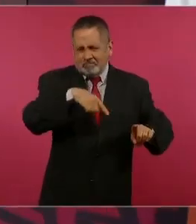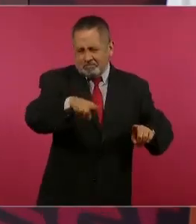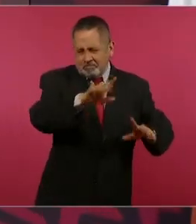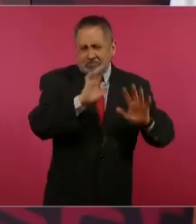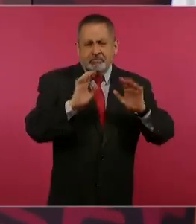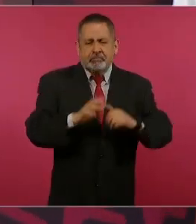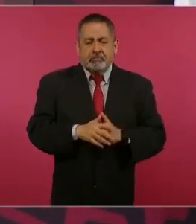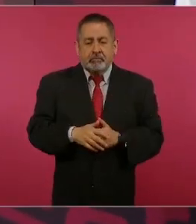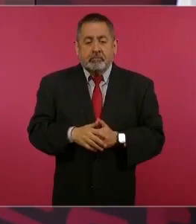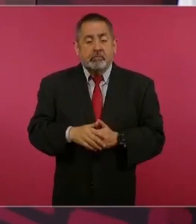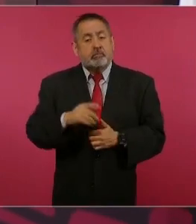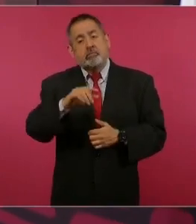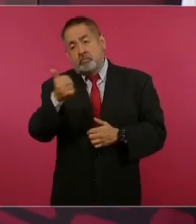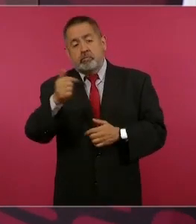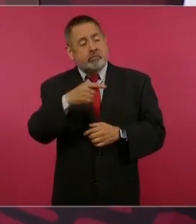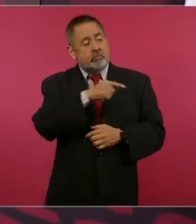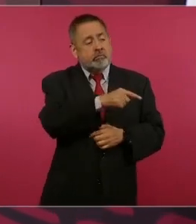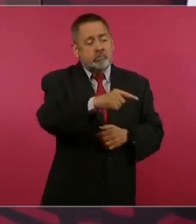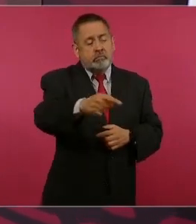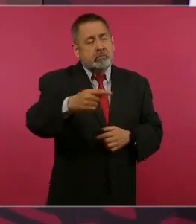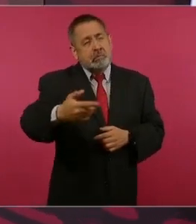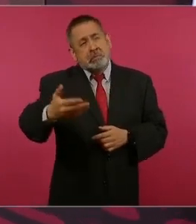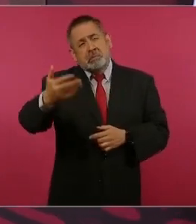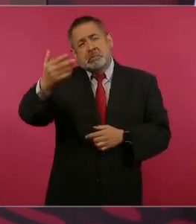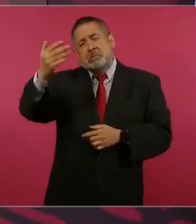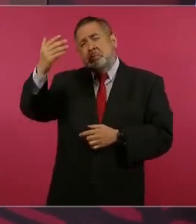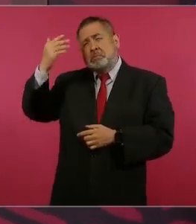que desde el inicio